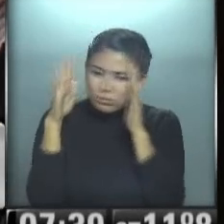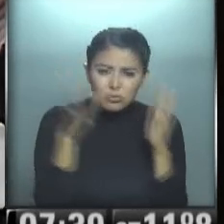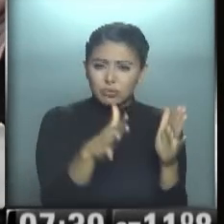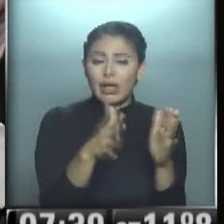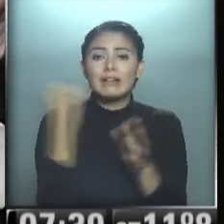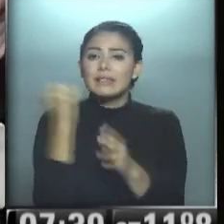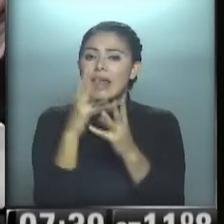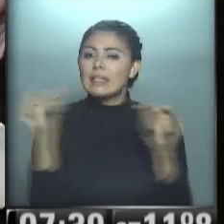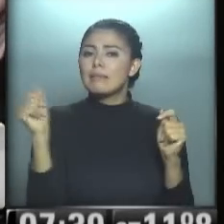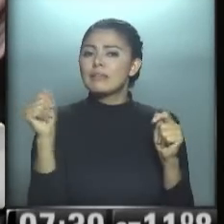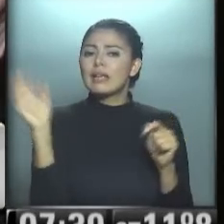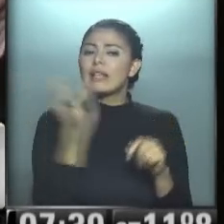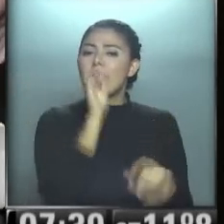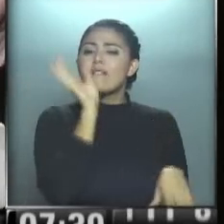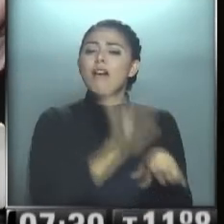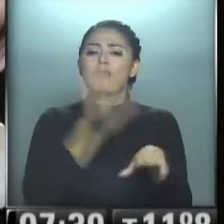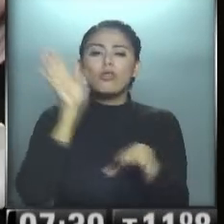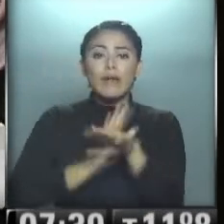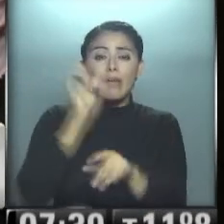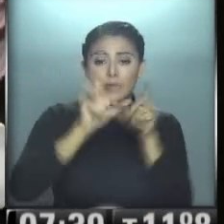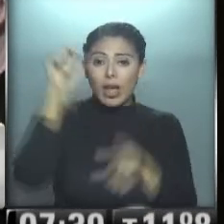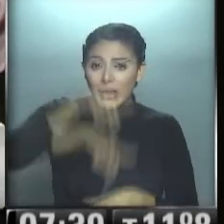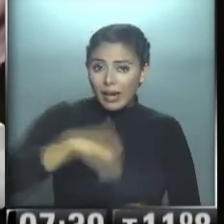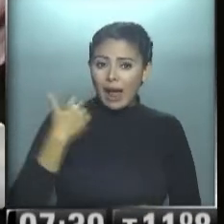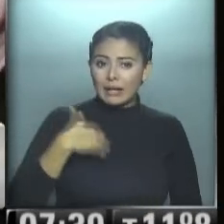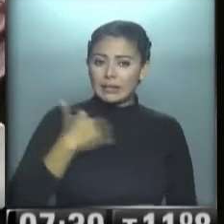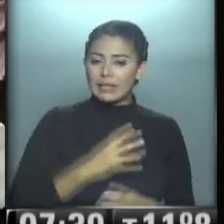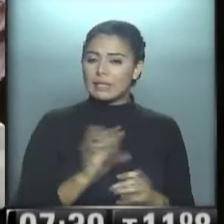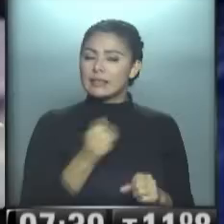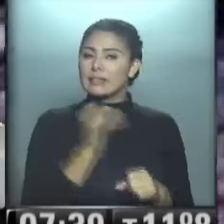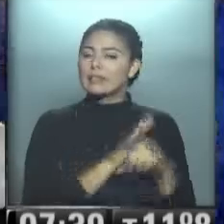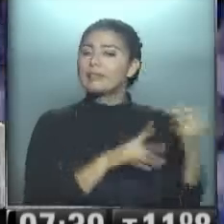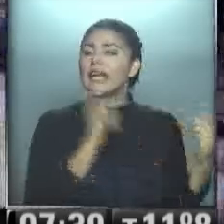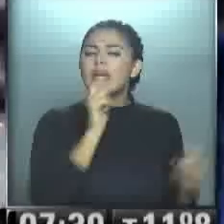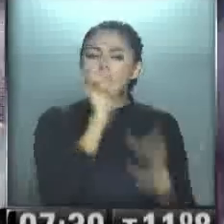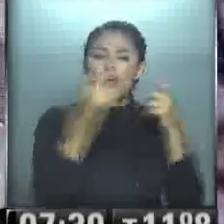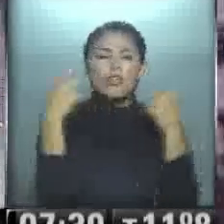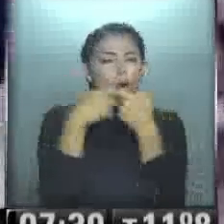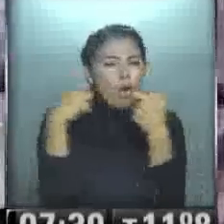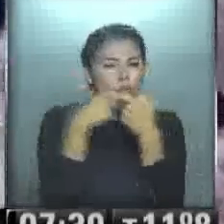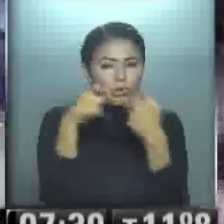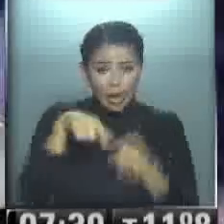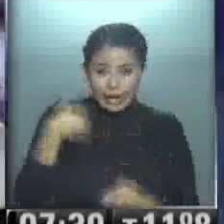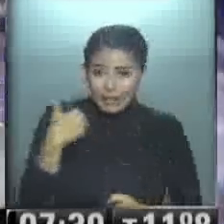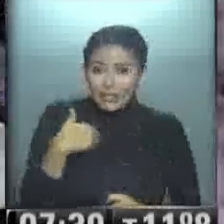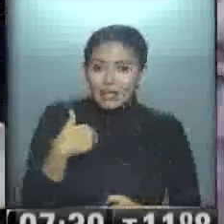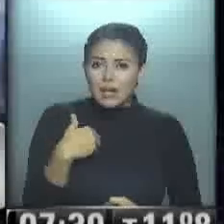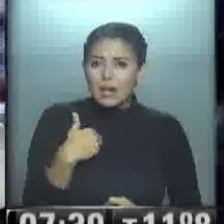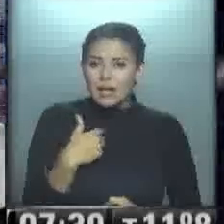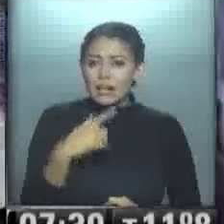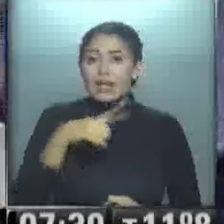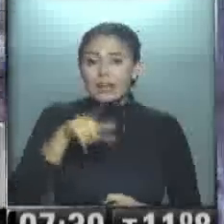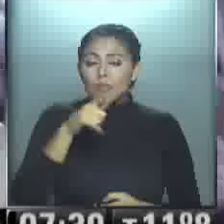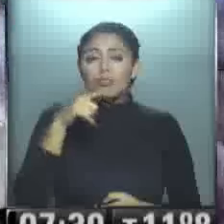hacer desaparecer las responsabilidades locales que tienen que ver con quienes han sido cómplices en la Argentina y que